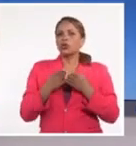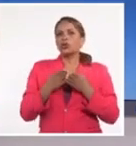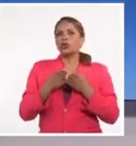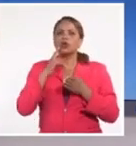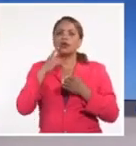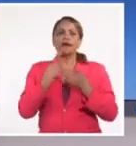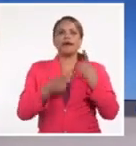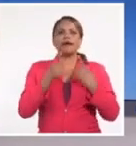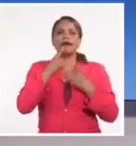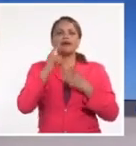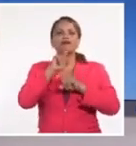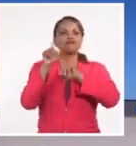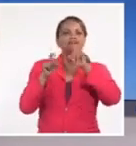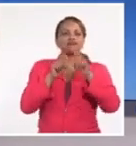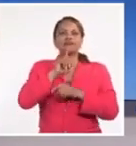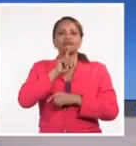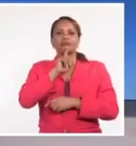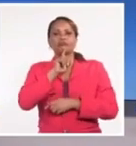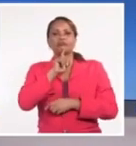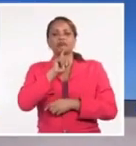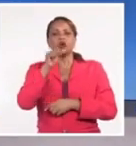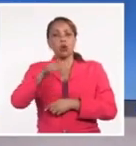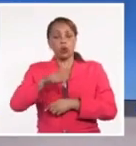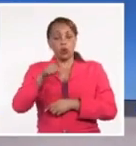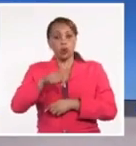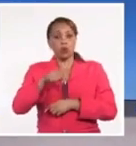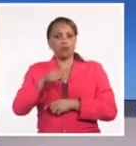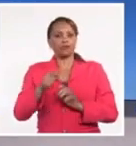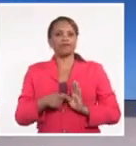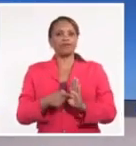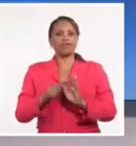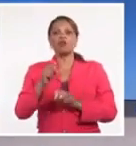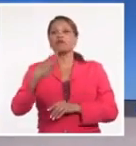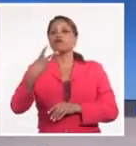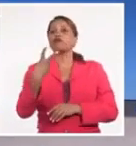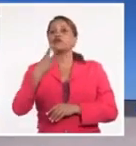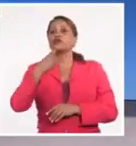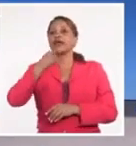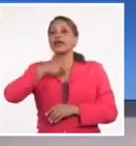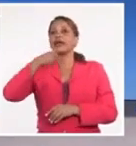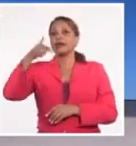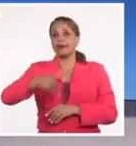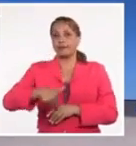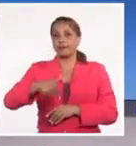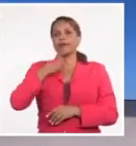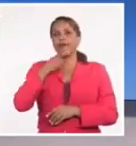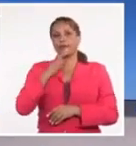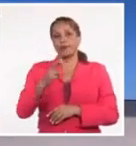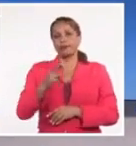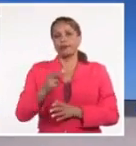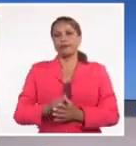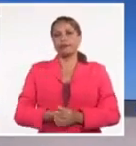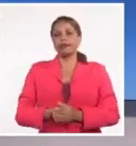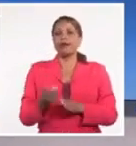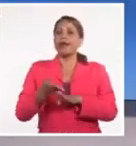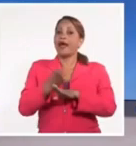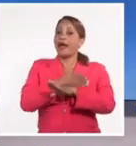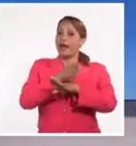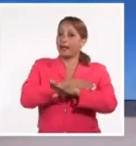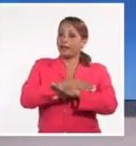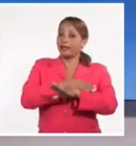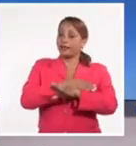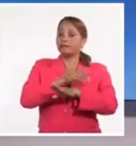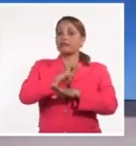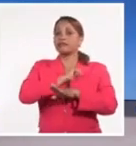signo de impunidad? Hoy les voy a traer dos ejemplos para responder estas preguntas. Pero antes,